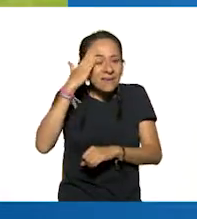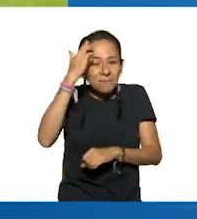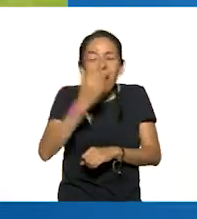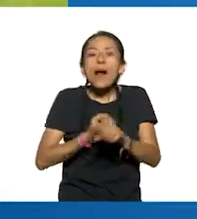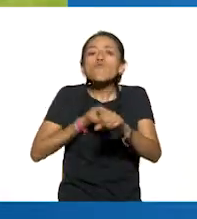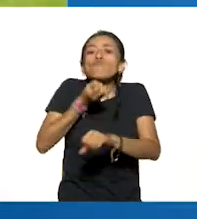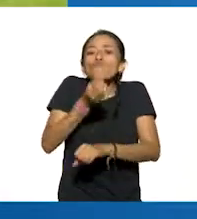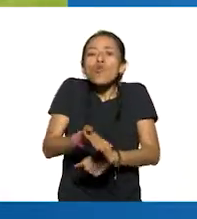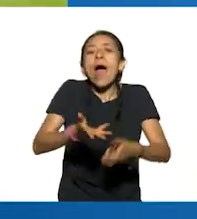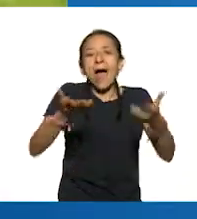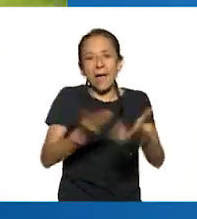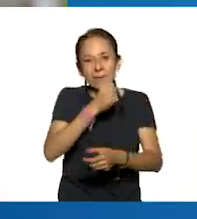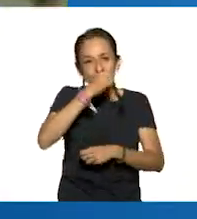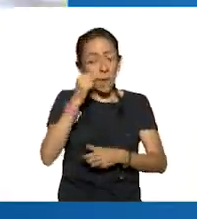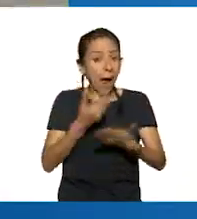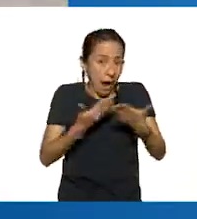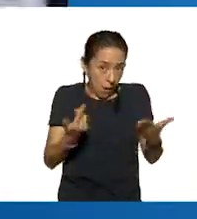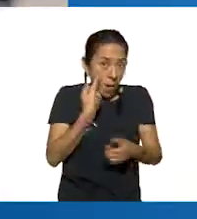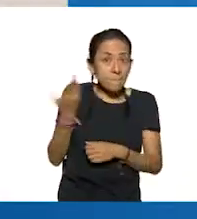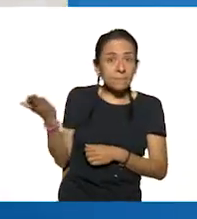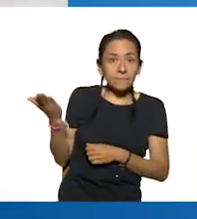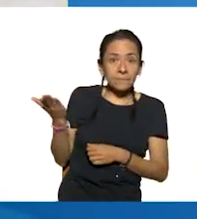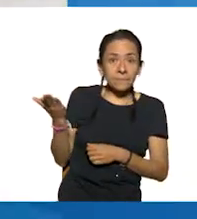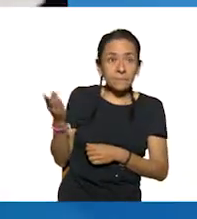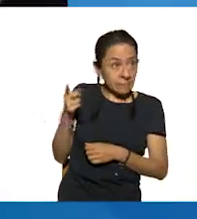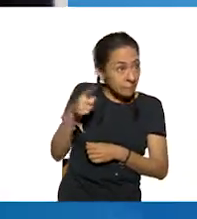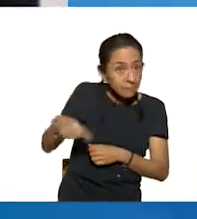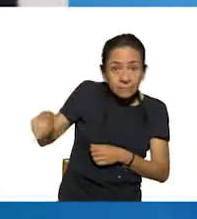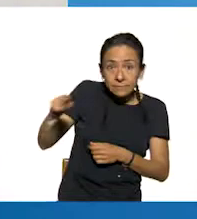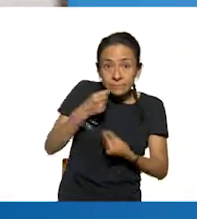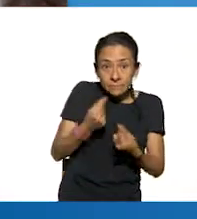aquí estos niños que